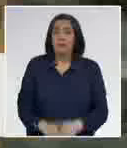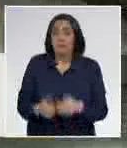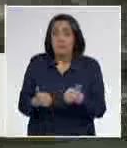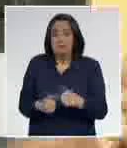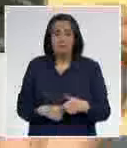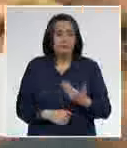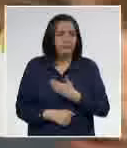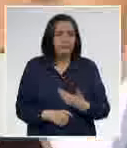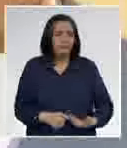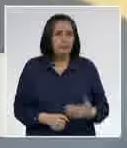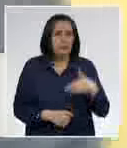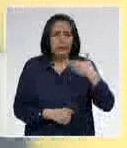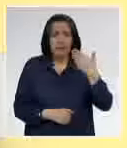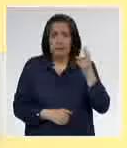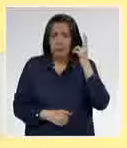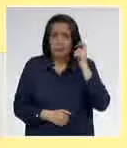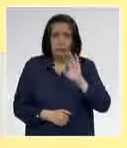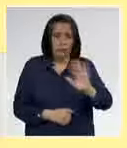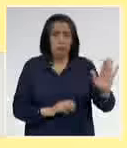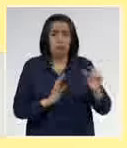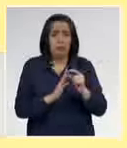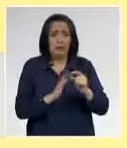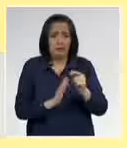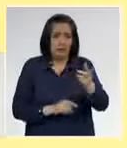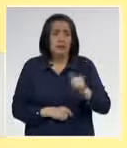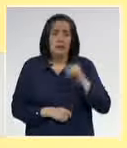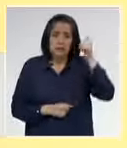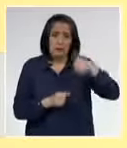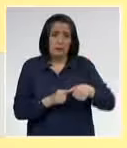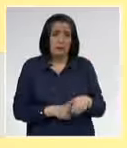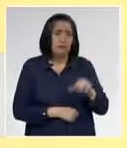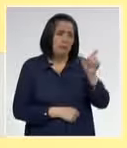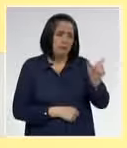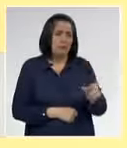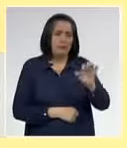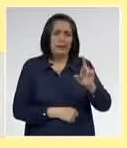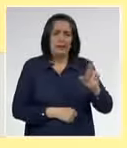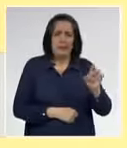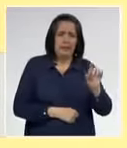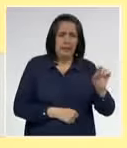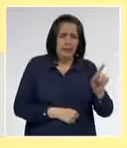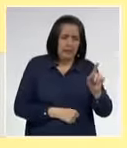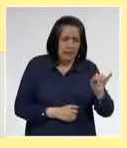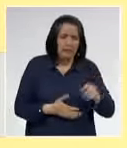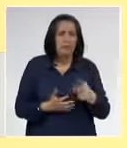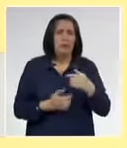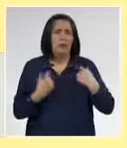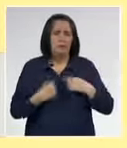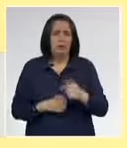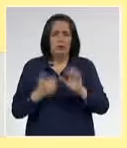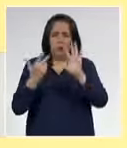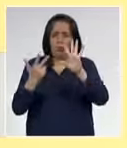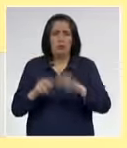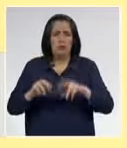presidente Alan García, hemos escuchado sus palabras, recordemos, el señor Erasmo Reyes, que es abogado de él, nos contaba que habían 8 investigaciones en la